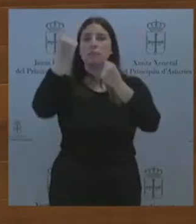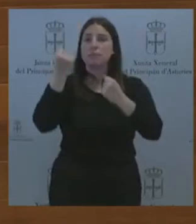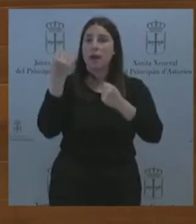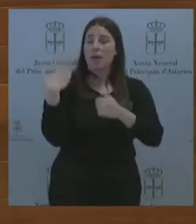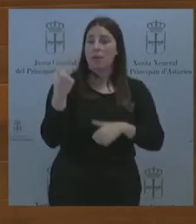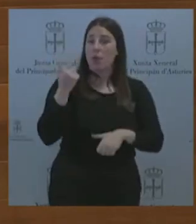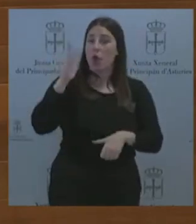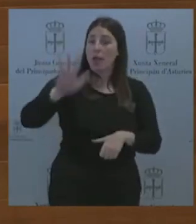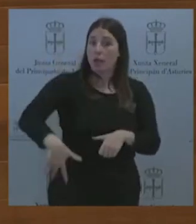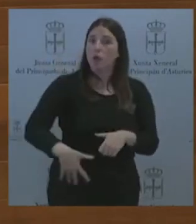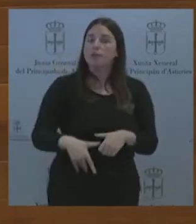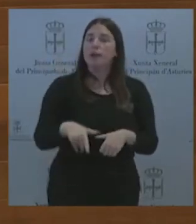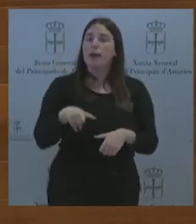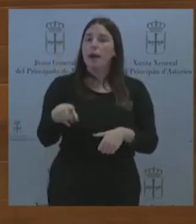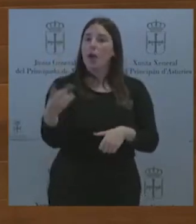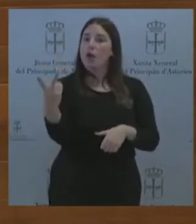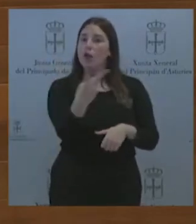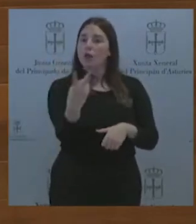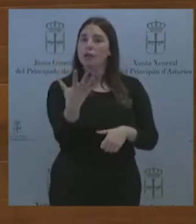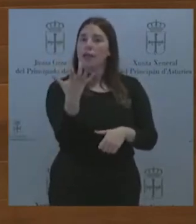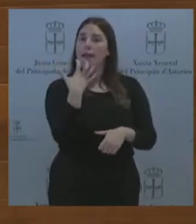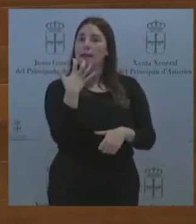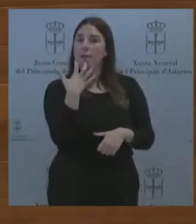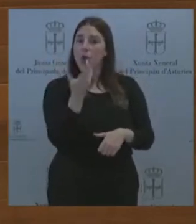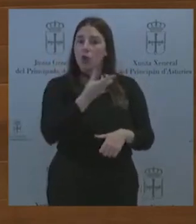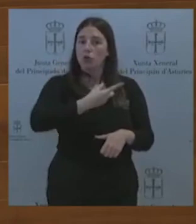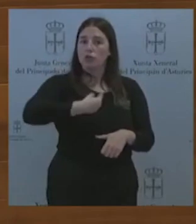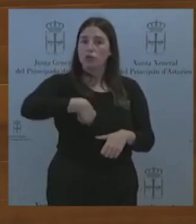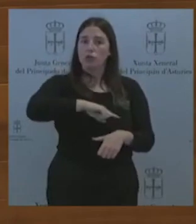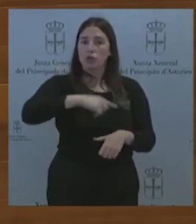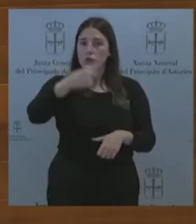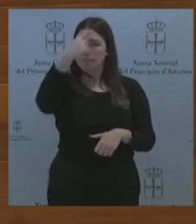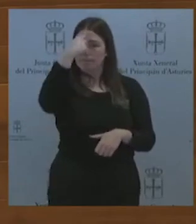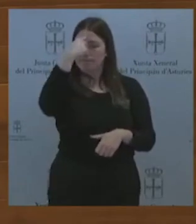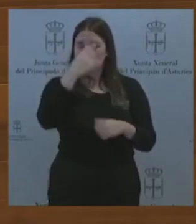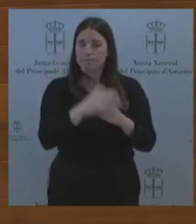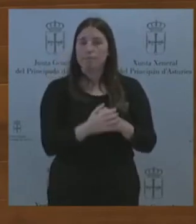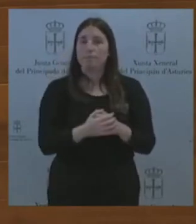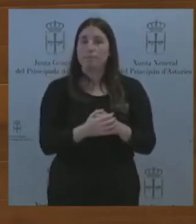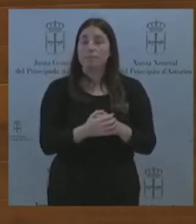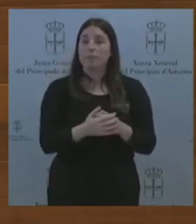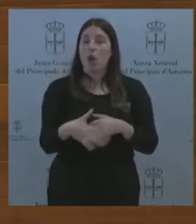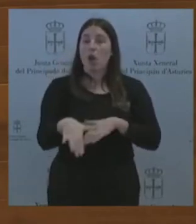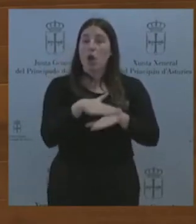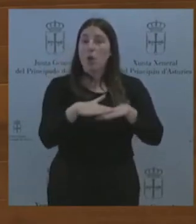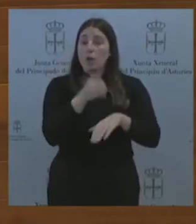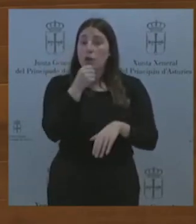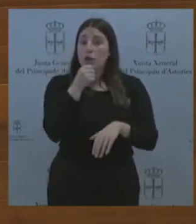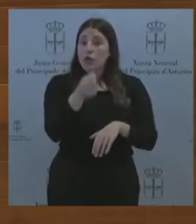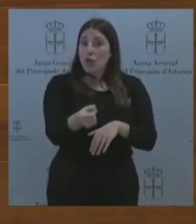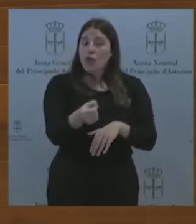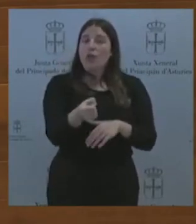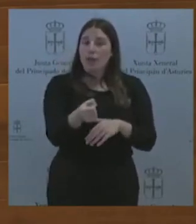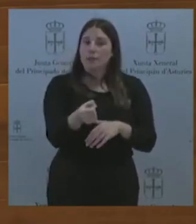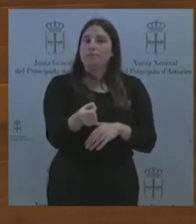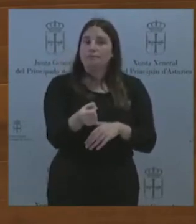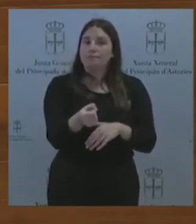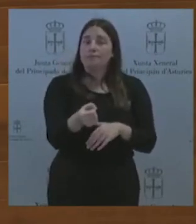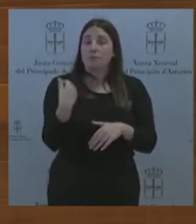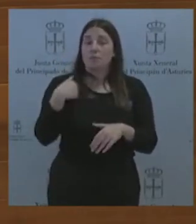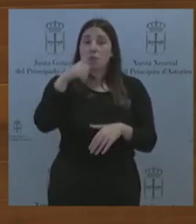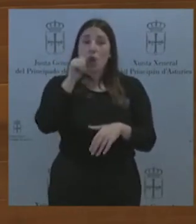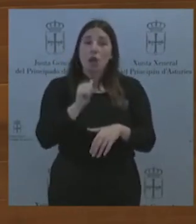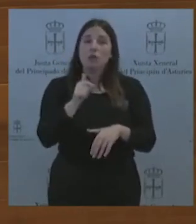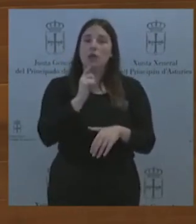todos tenemos en la cabeza. El precio que paga el gobierno socialcomunista central a los alborotadores vascos y catalanes por esa burla a